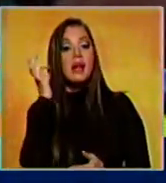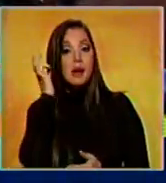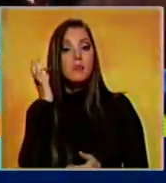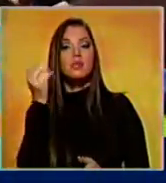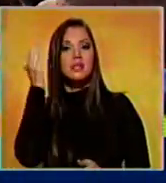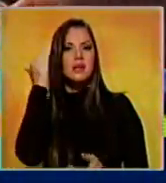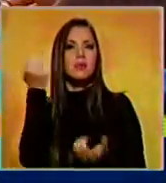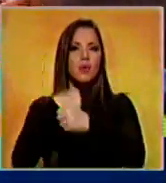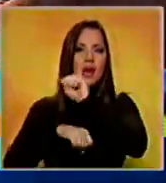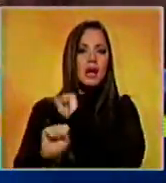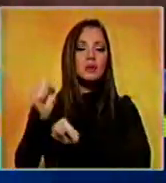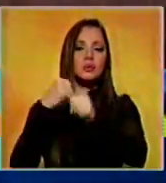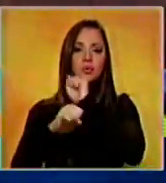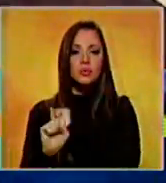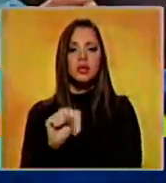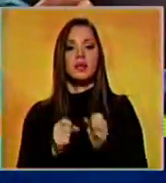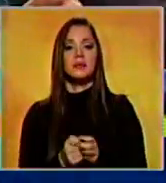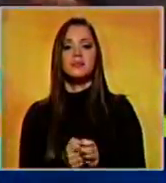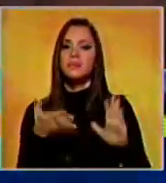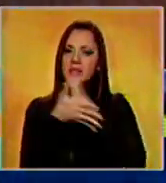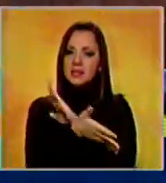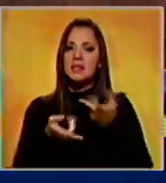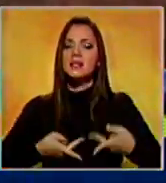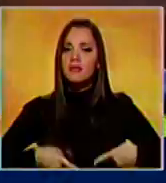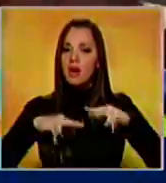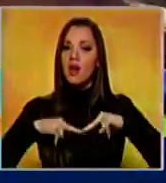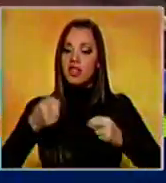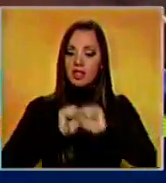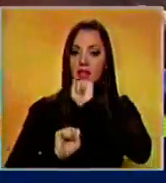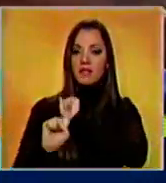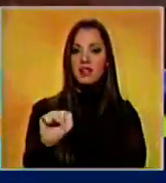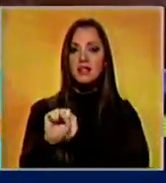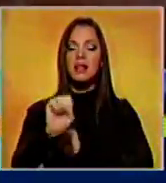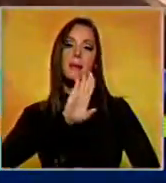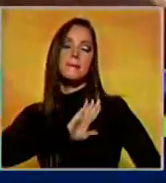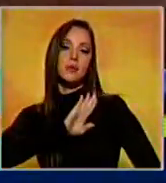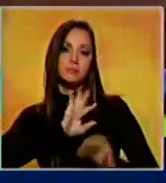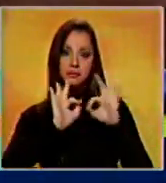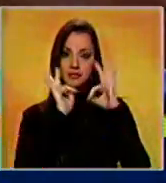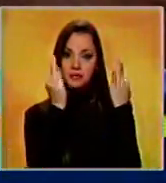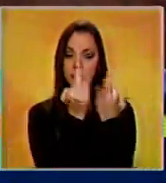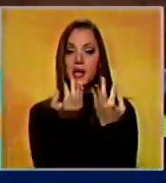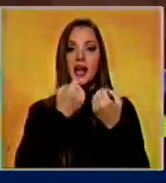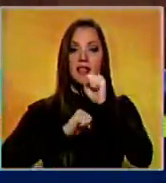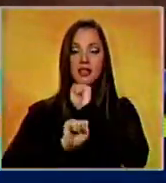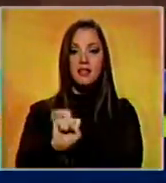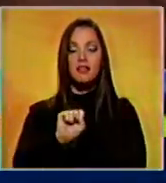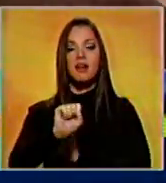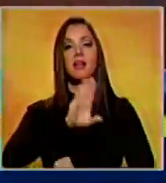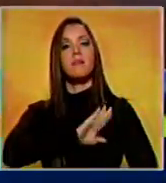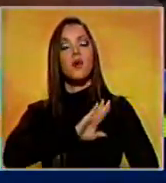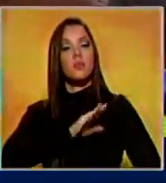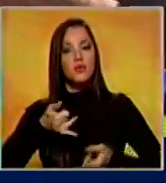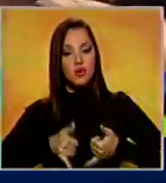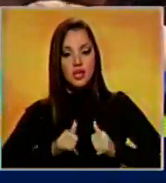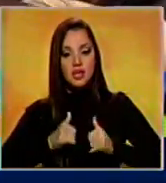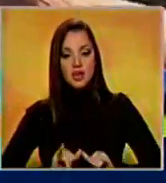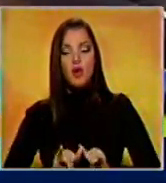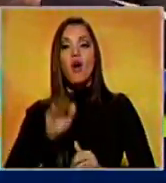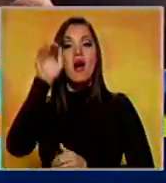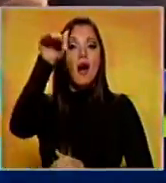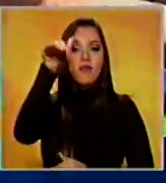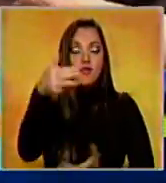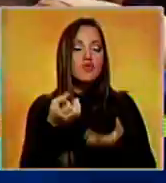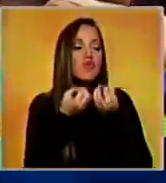damos. Esta lucha se trata por los valores, de defender a nuestra familia, de defender a nuestros hijos, de darle un futuro